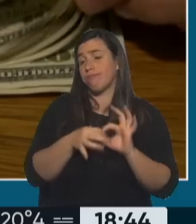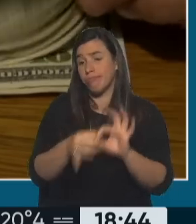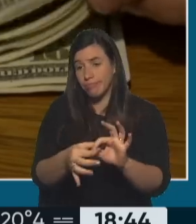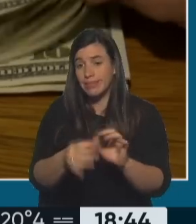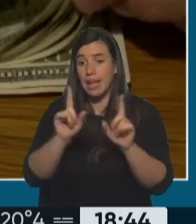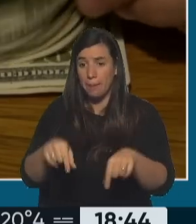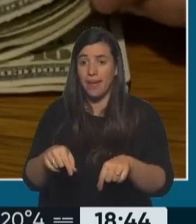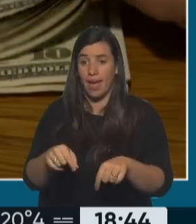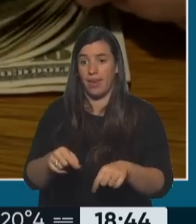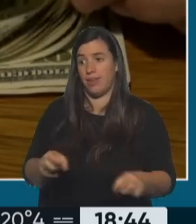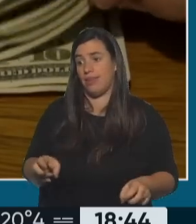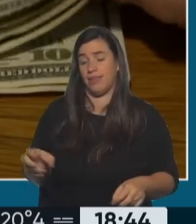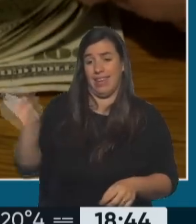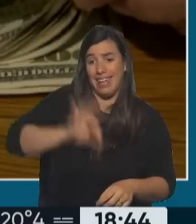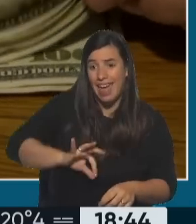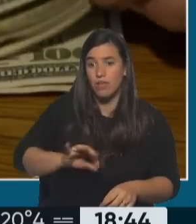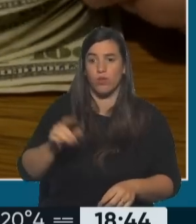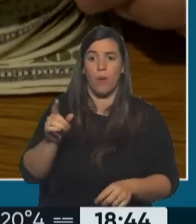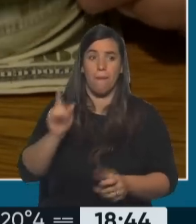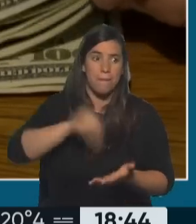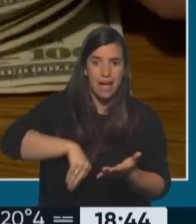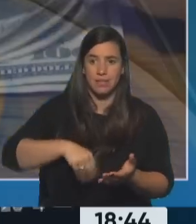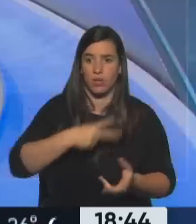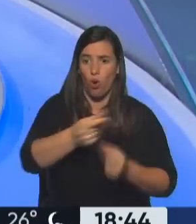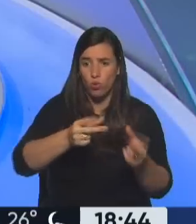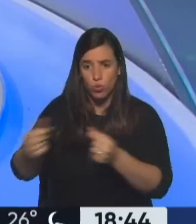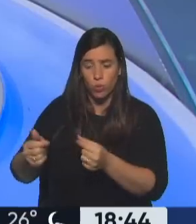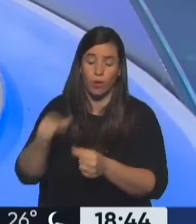vía consumo. O sea que todo confluye en ese sentido. Mieres, gracias. No, por favor, un Muchas placer. Gracias.